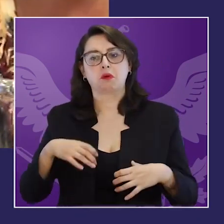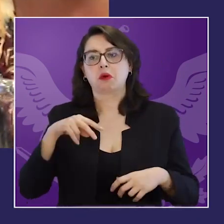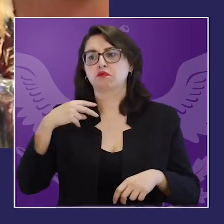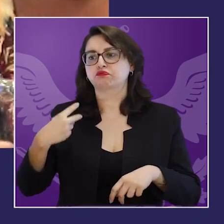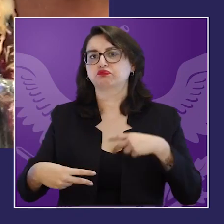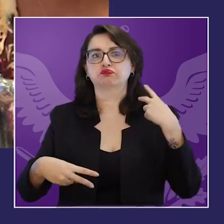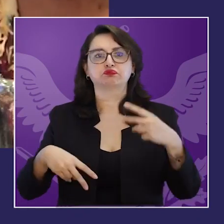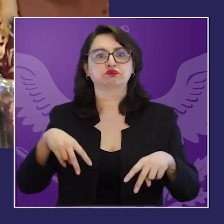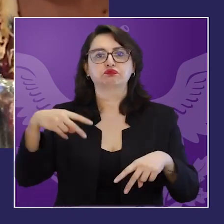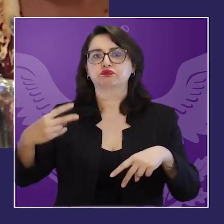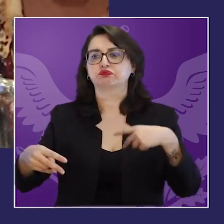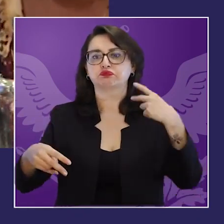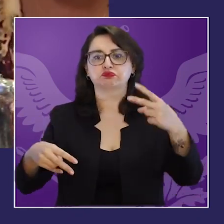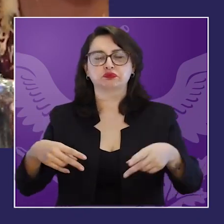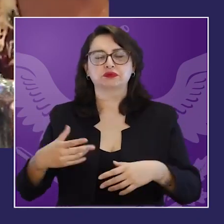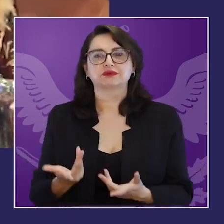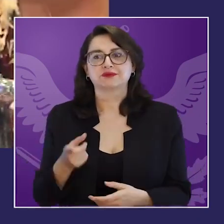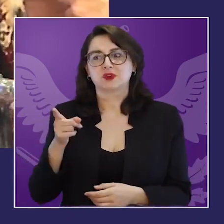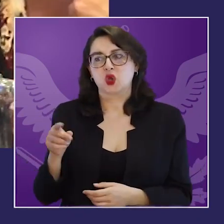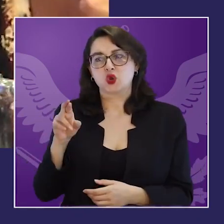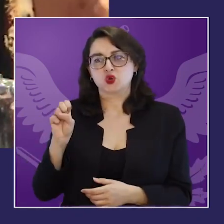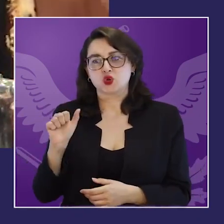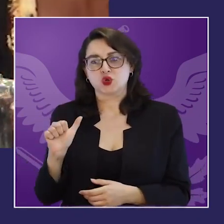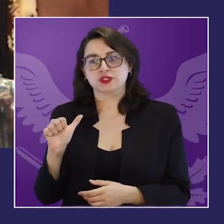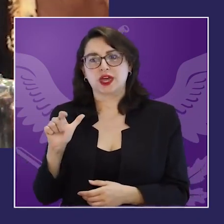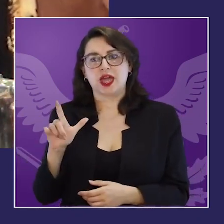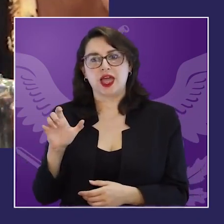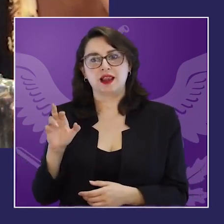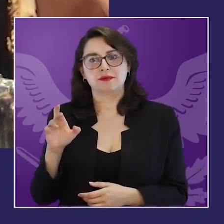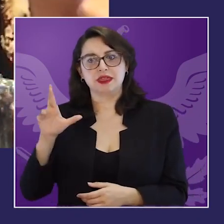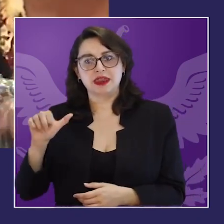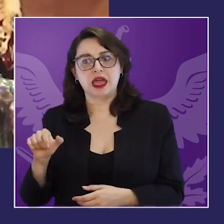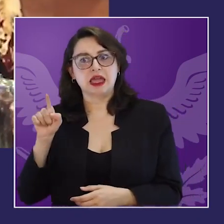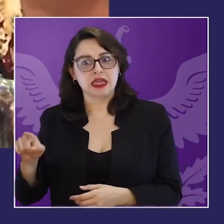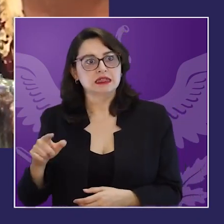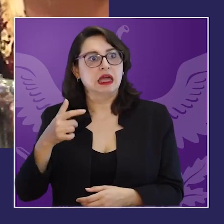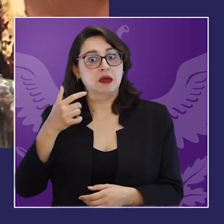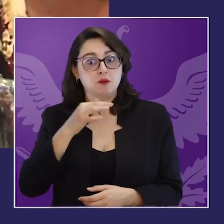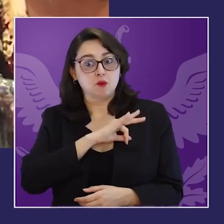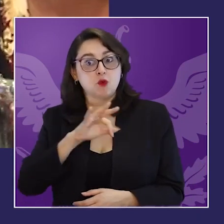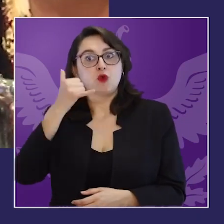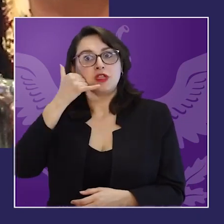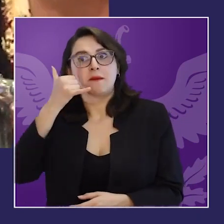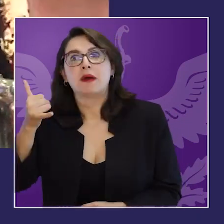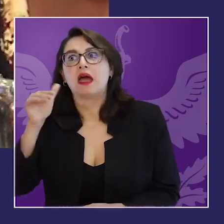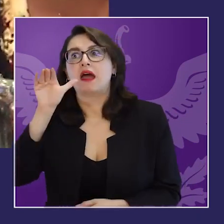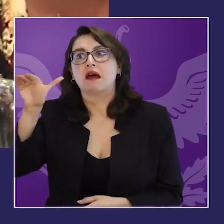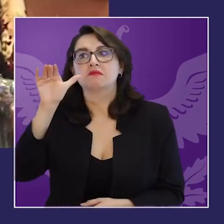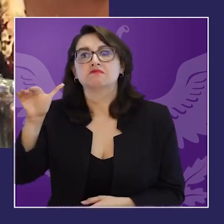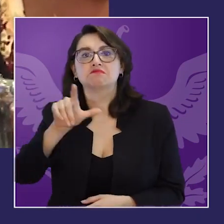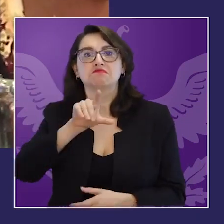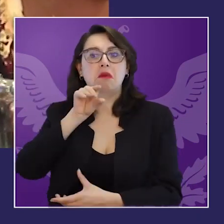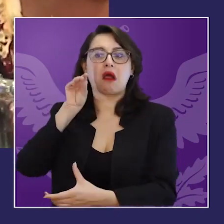de mujeres víctimas de violencia cuyos cuerpos aparecen, como en el caso de Roselvira Celis, que pidió, que llamó, que se